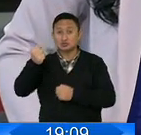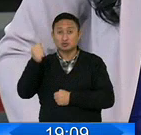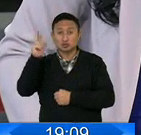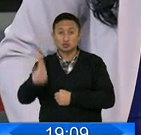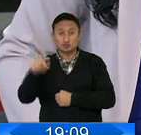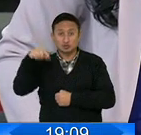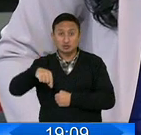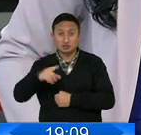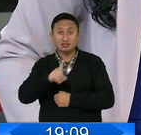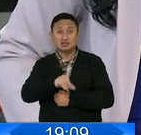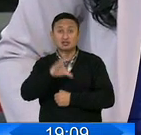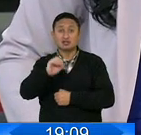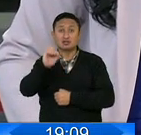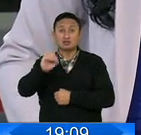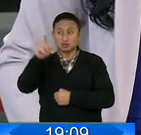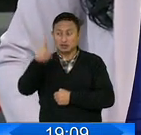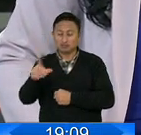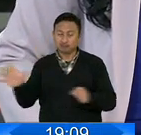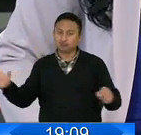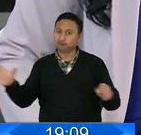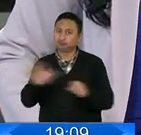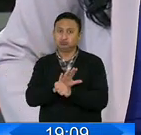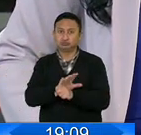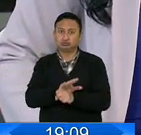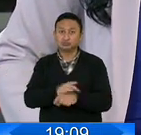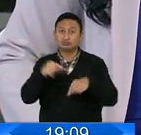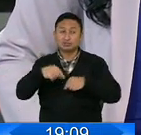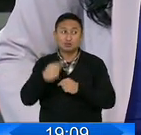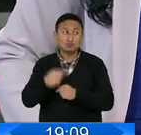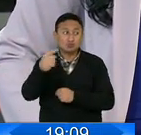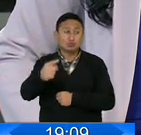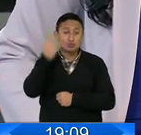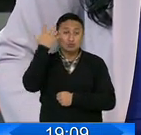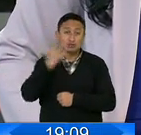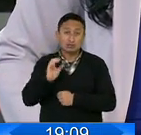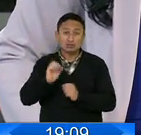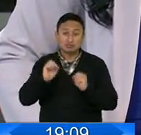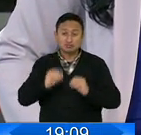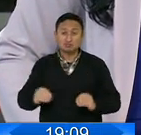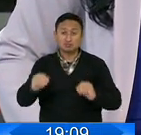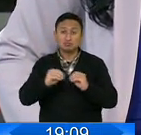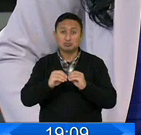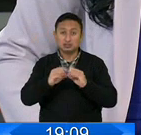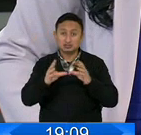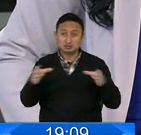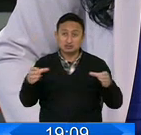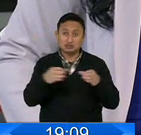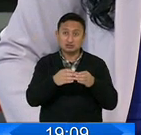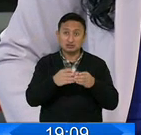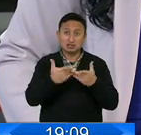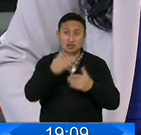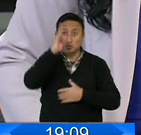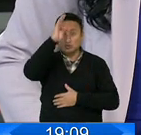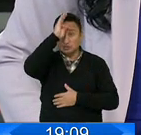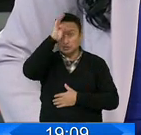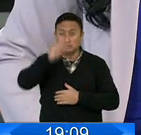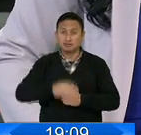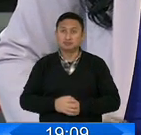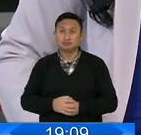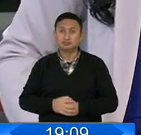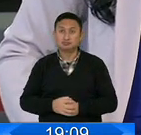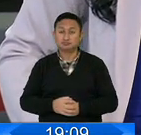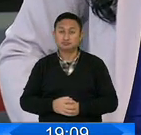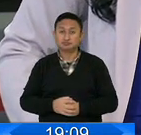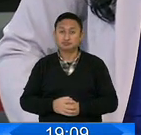al 100% de su capacidad y en los próximos días ampliará el área crítica y de hospitalización. Hasta el